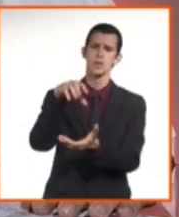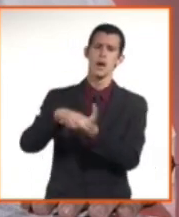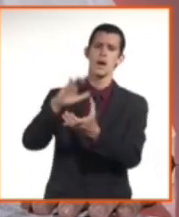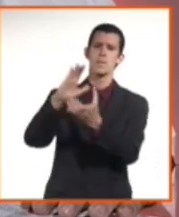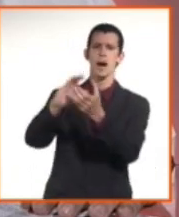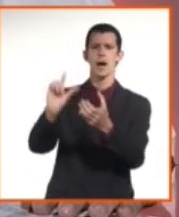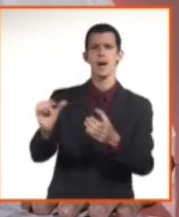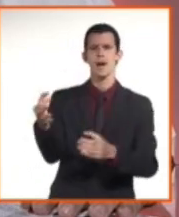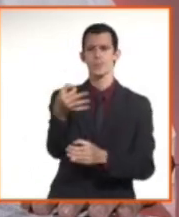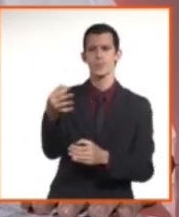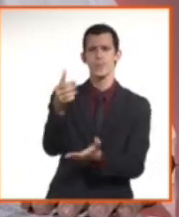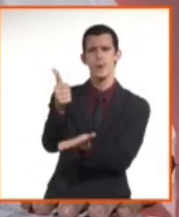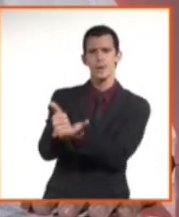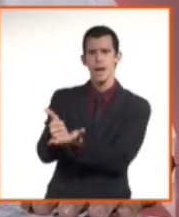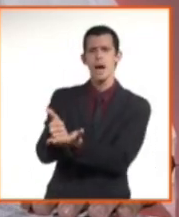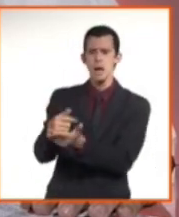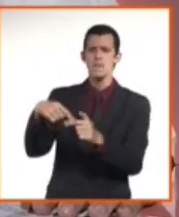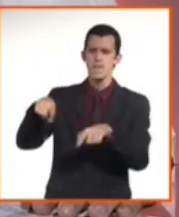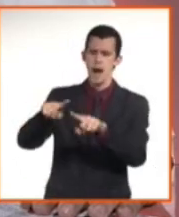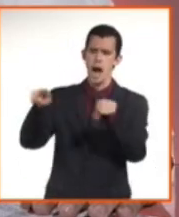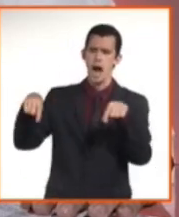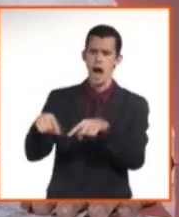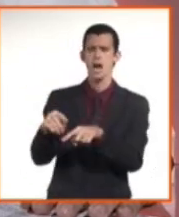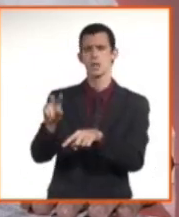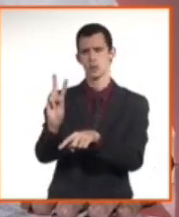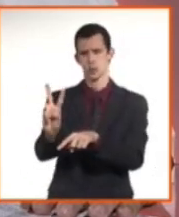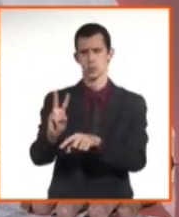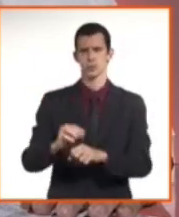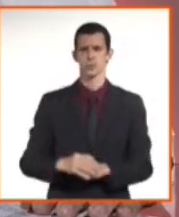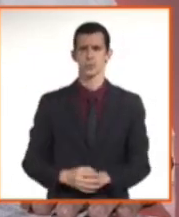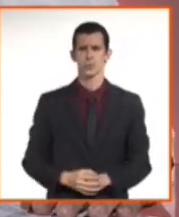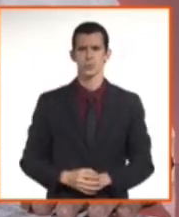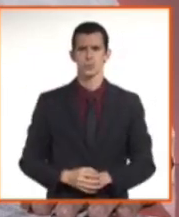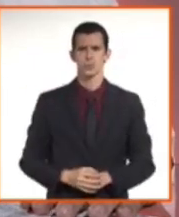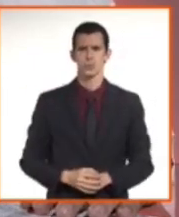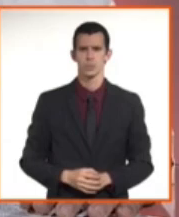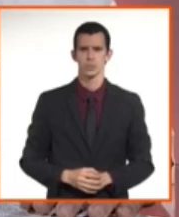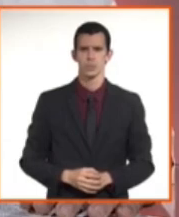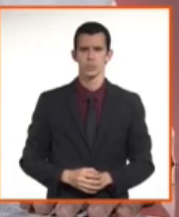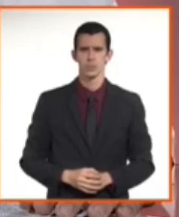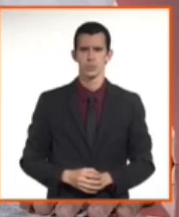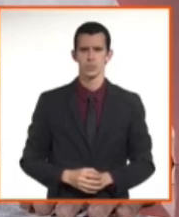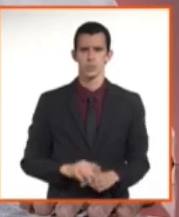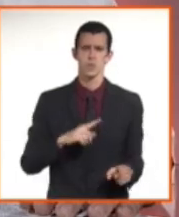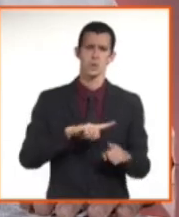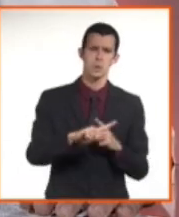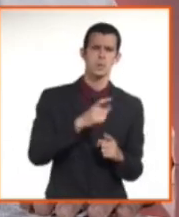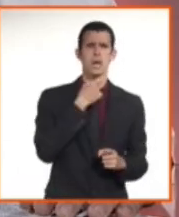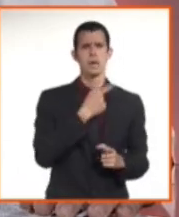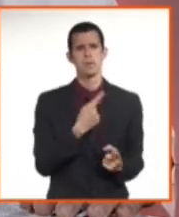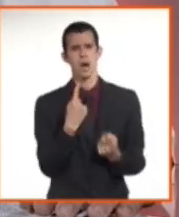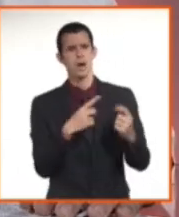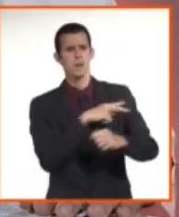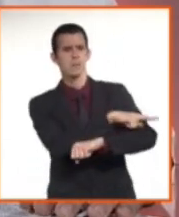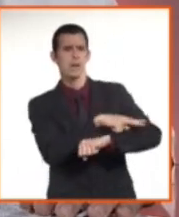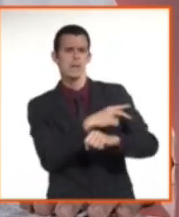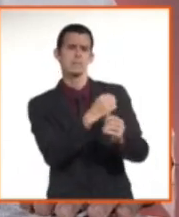un grupo de acciones que se están haciendo con proyectos con países amigos que